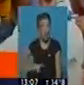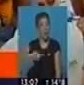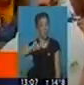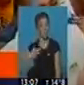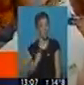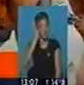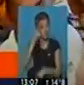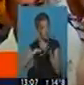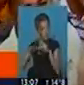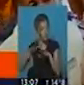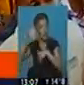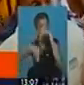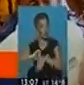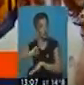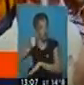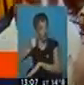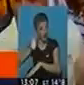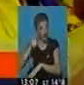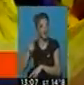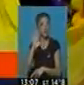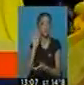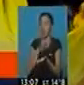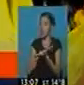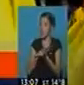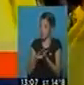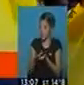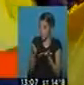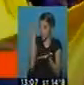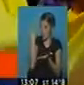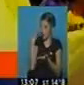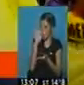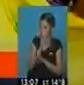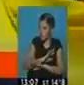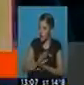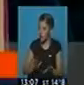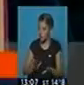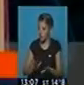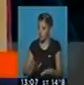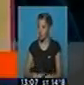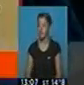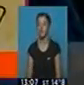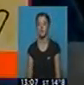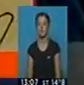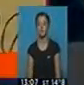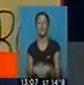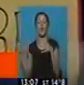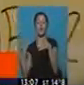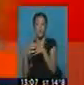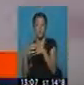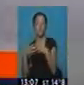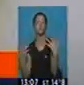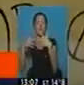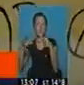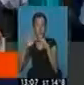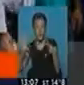nuevo porque introduce algo que no estaba ahí, que es la popularidad de figuras de la Mesa de Unidad Democrática. Yo decía antes, esa cara